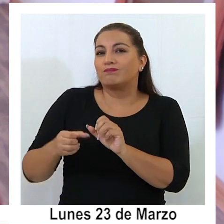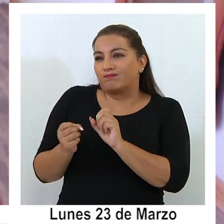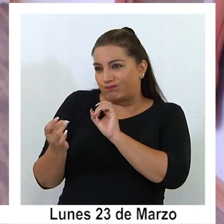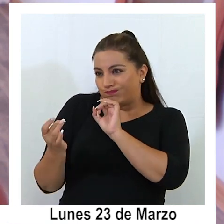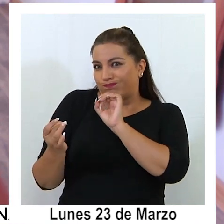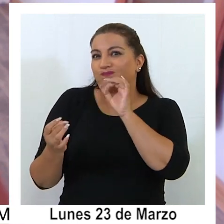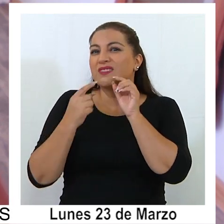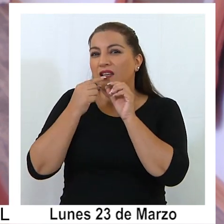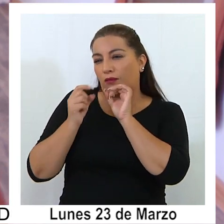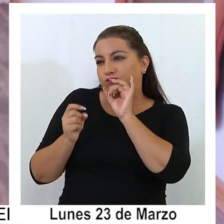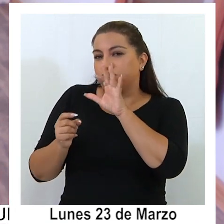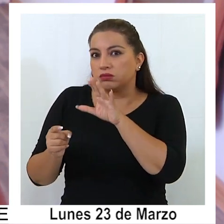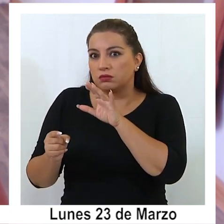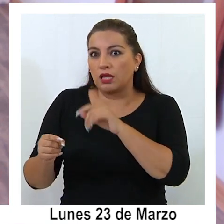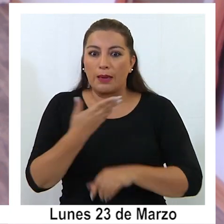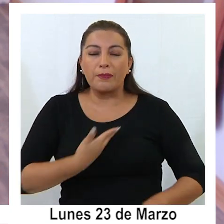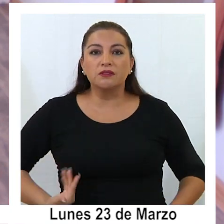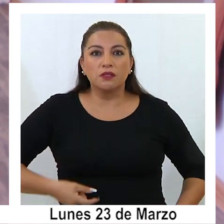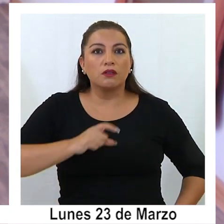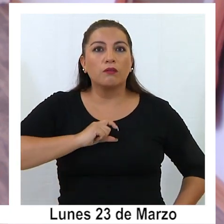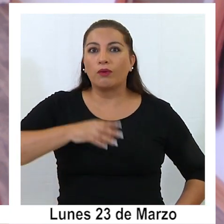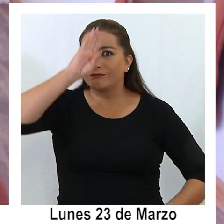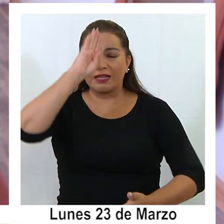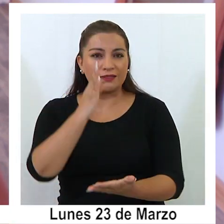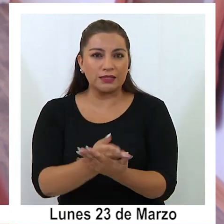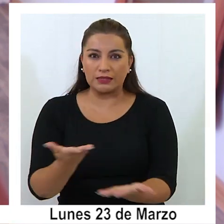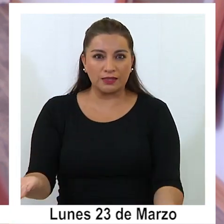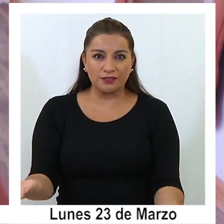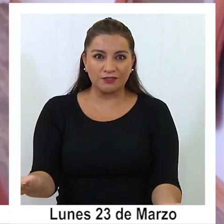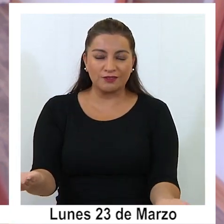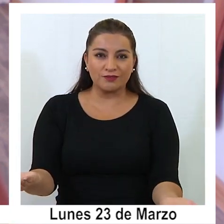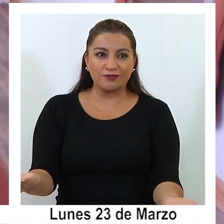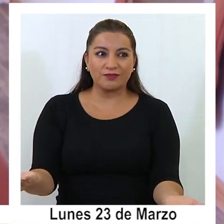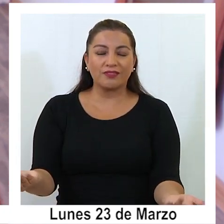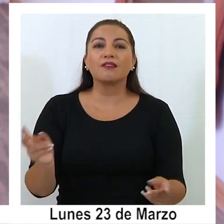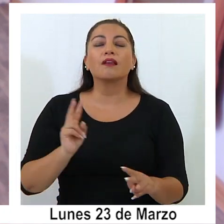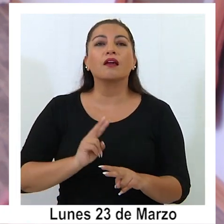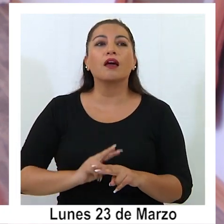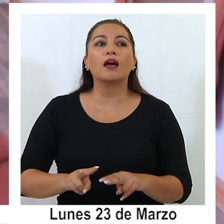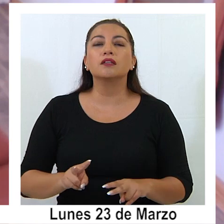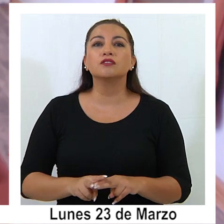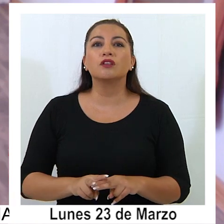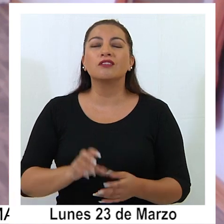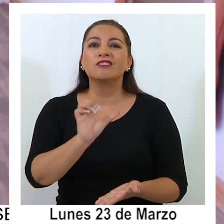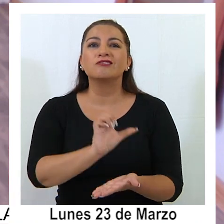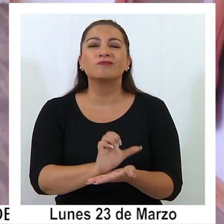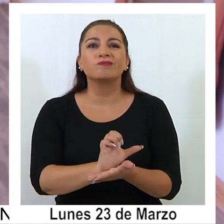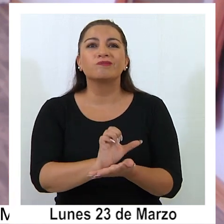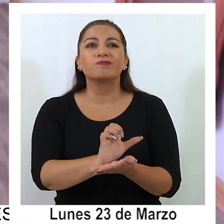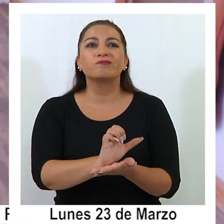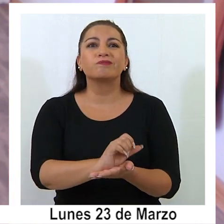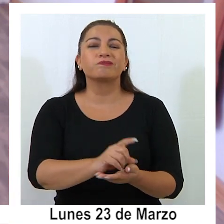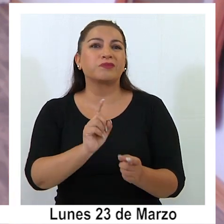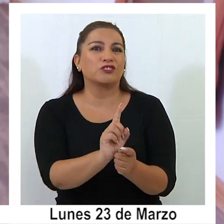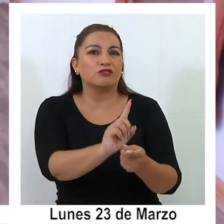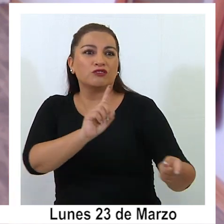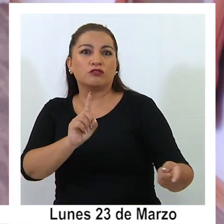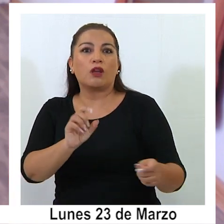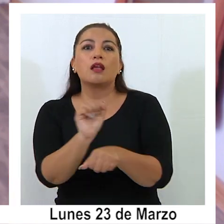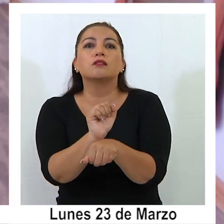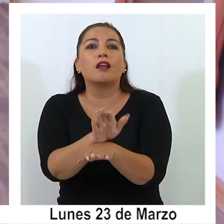el presidente en España tomó la determinación de declarar un estado de excepción, limitando